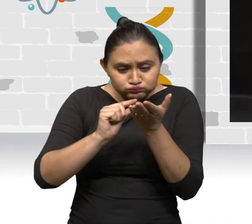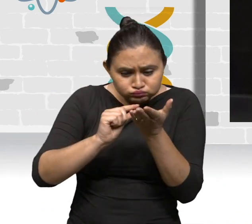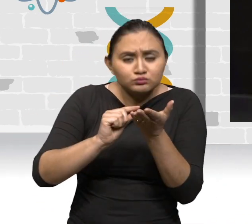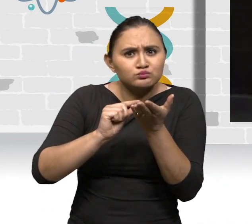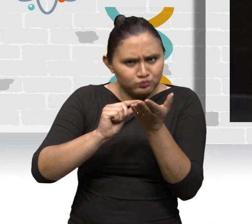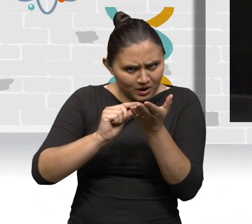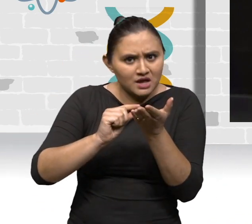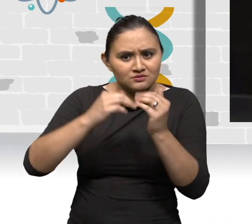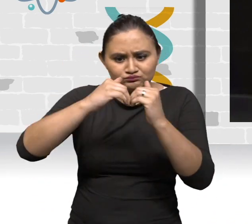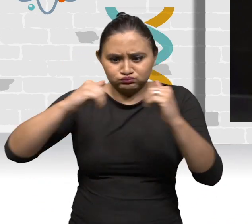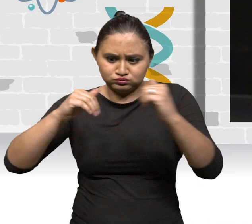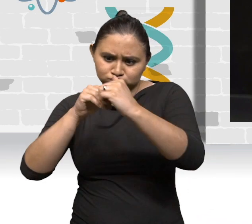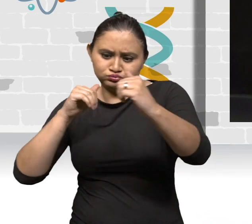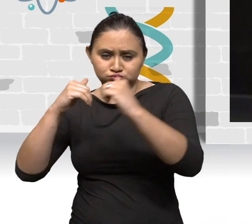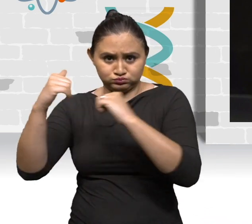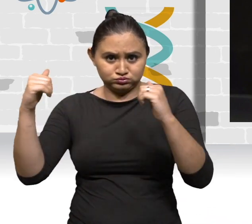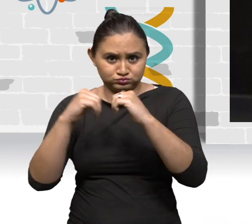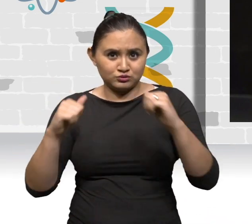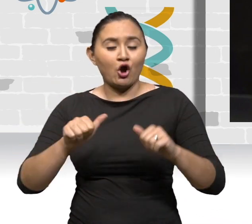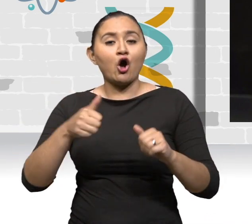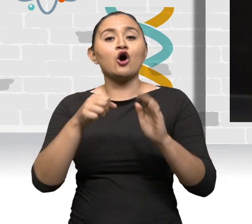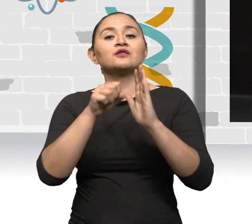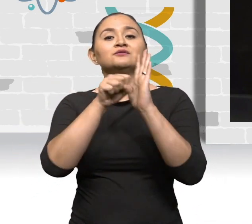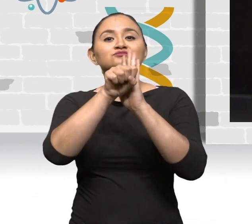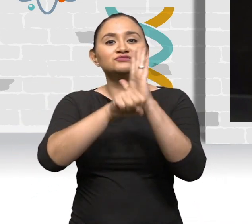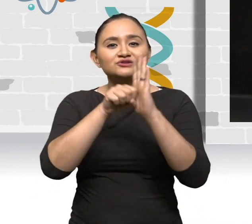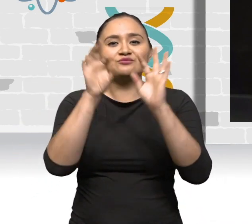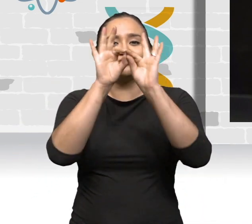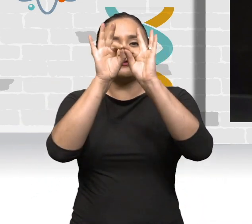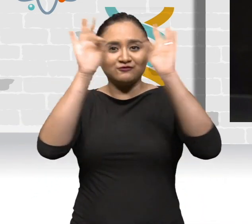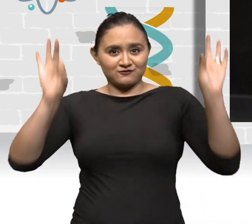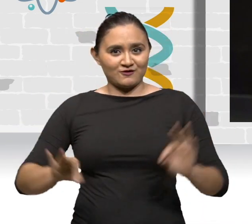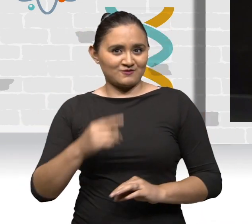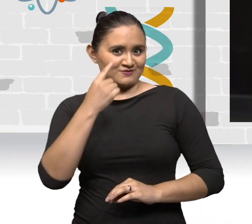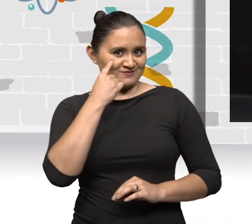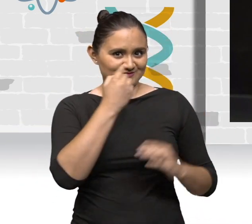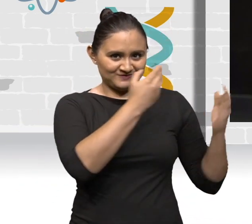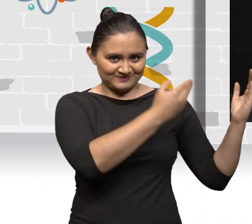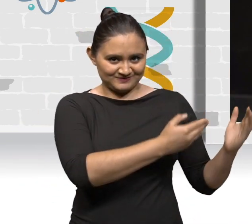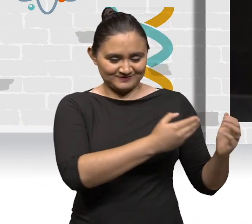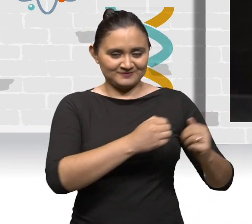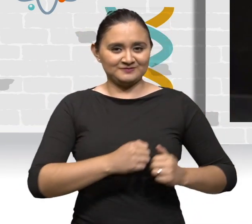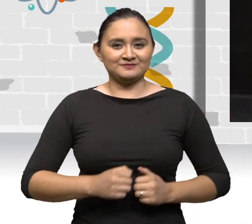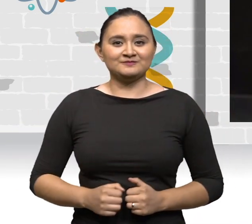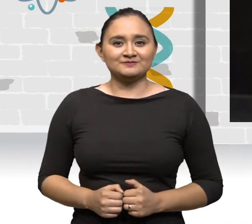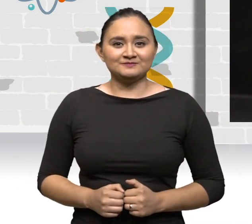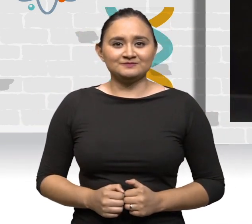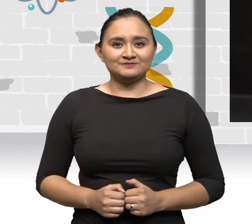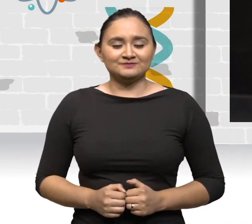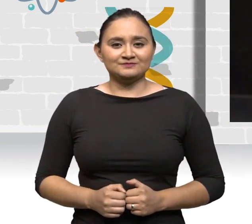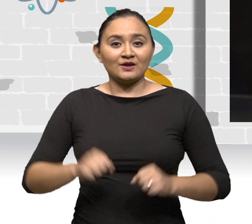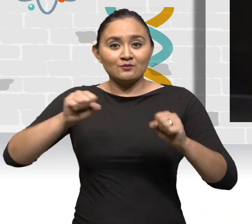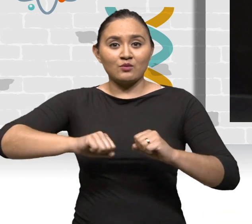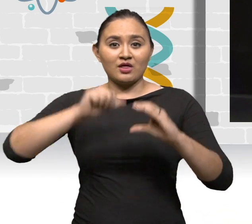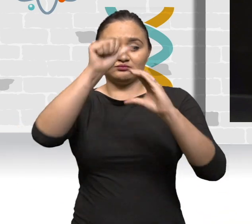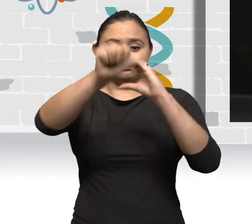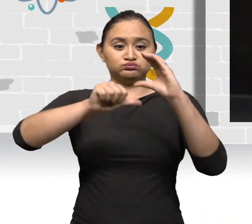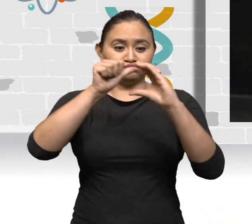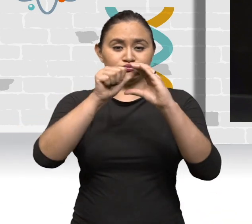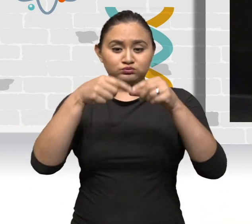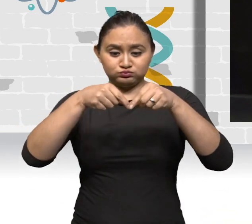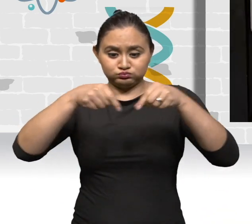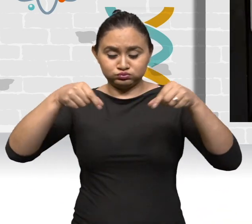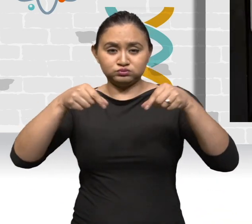ser separadas de su fase dispersa por electroforesis, donde se aplica una diferencia de potencial eléctrico y las partículas se trasladan al ánodo o